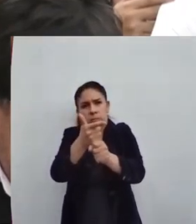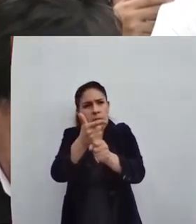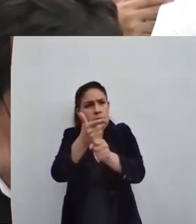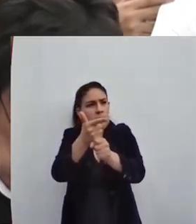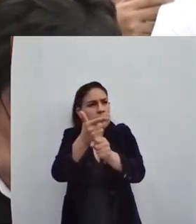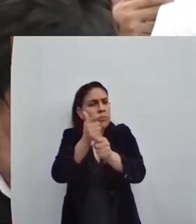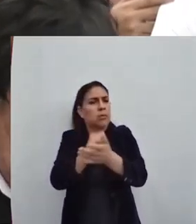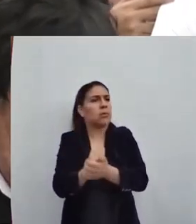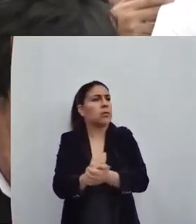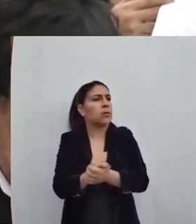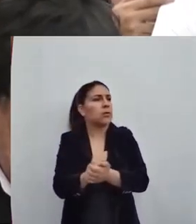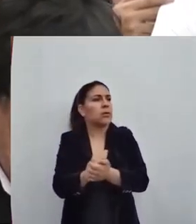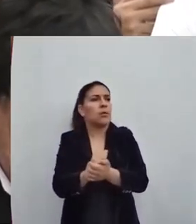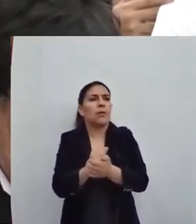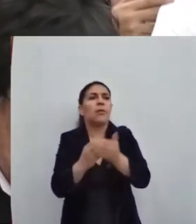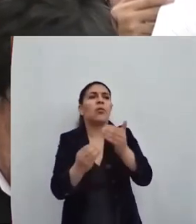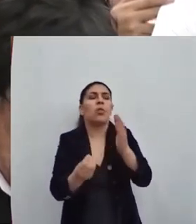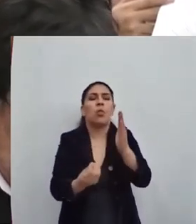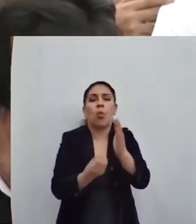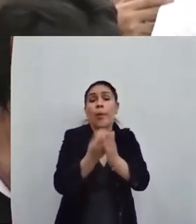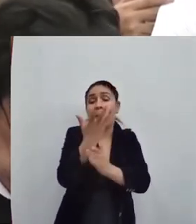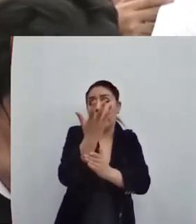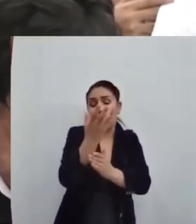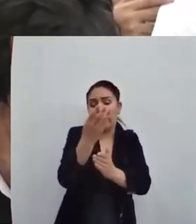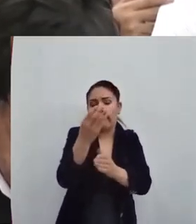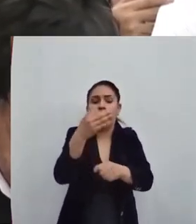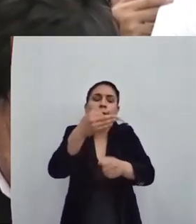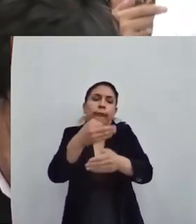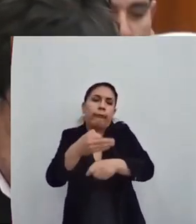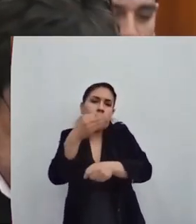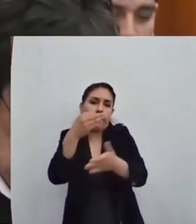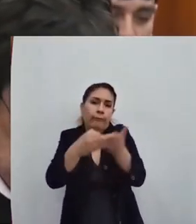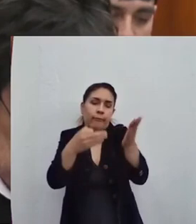faltaría la palabra creación o crear.